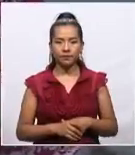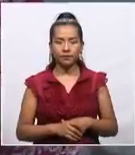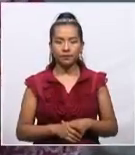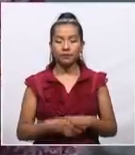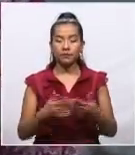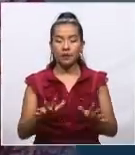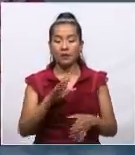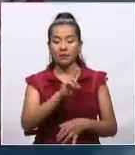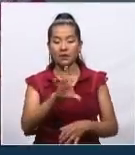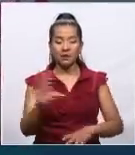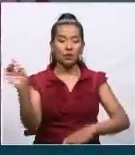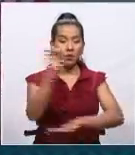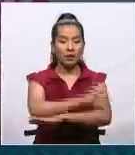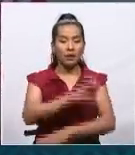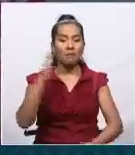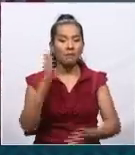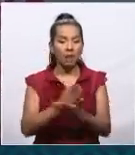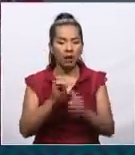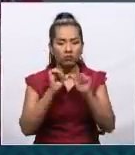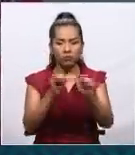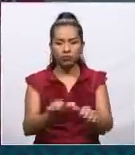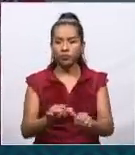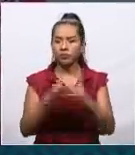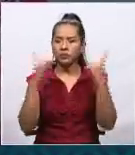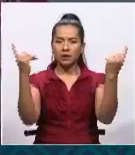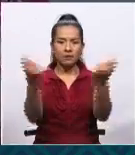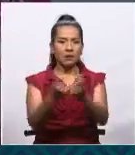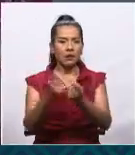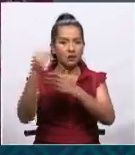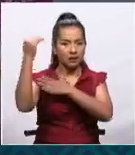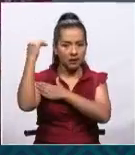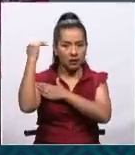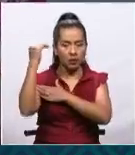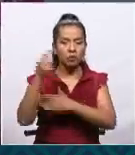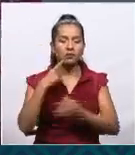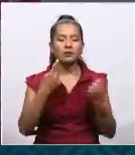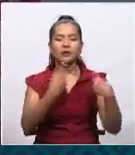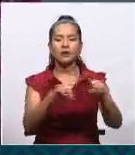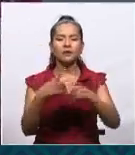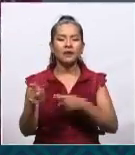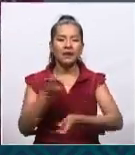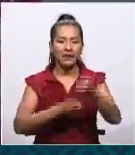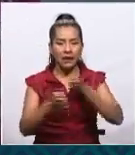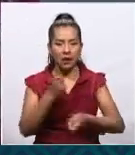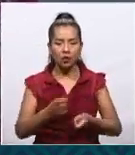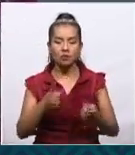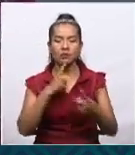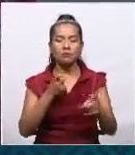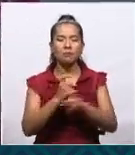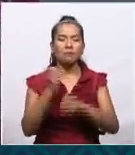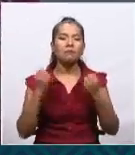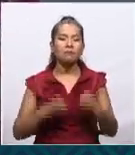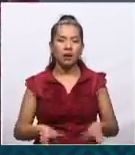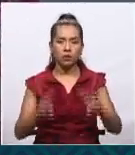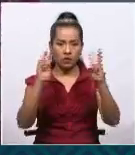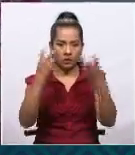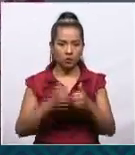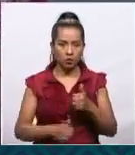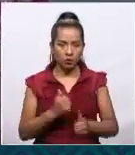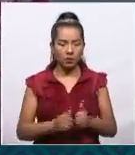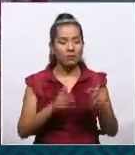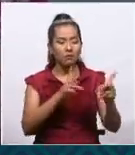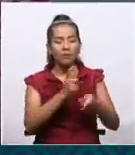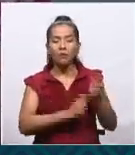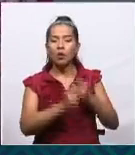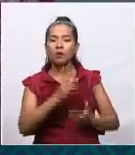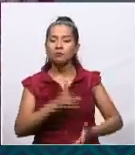A 25 días del paro indefinido que se registran en el departamento de Santa Cruz, diferentes negocios se ven perjudicados con esta medida. Comerciantes piden